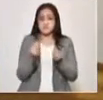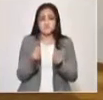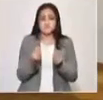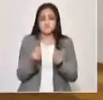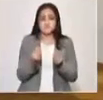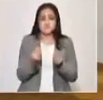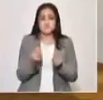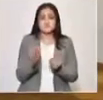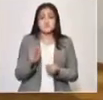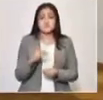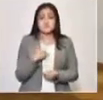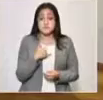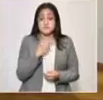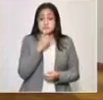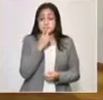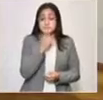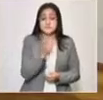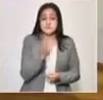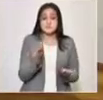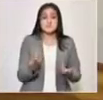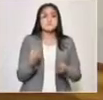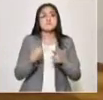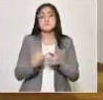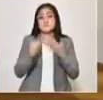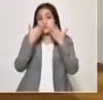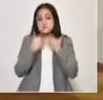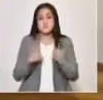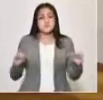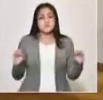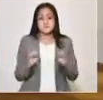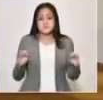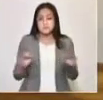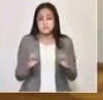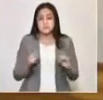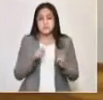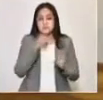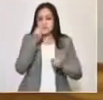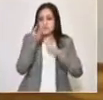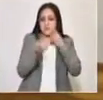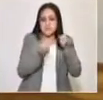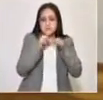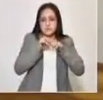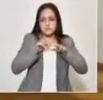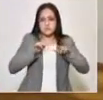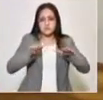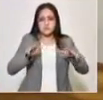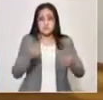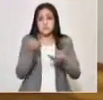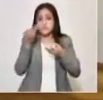Y exhorto a que no haya una divulgación